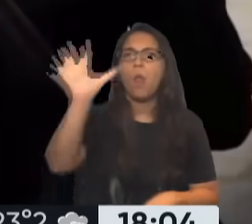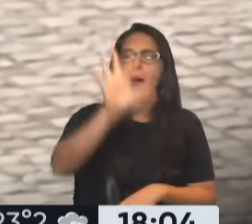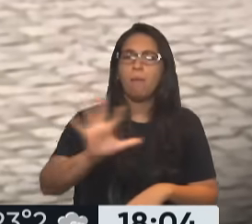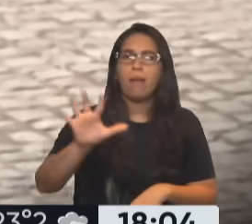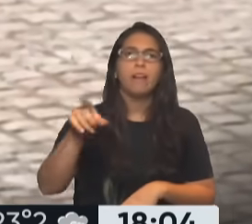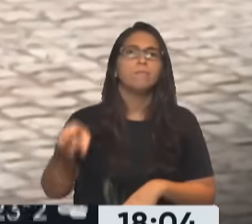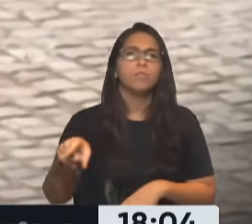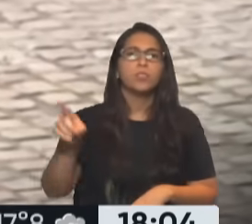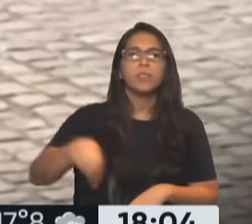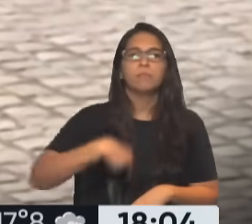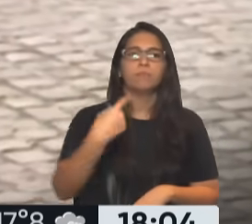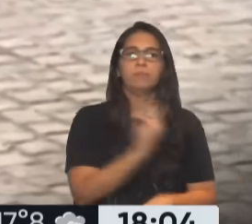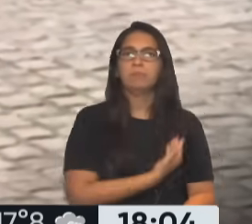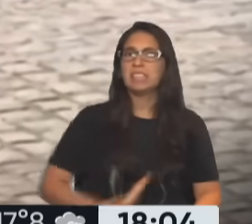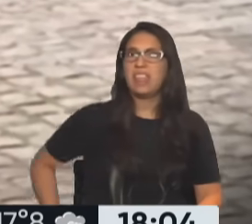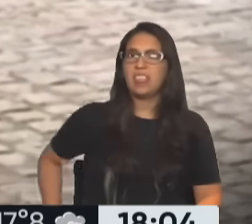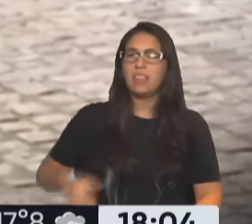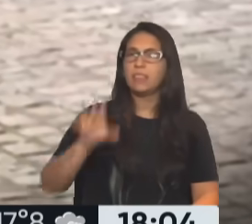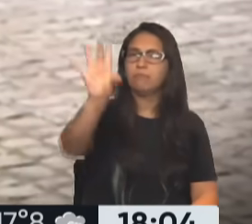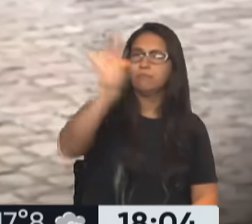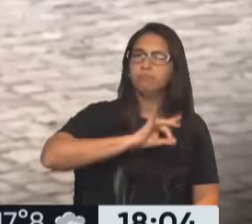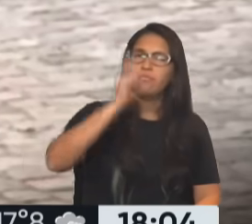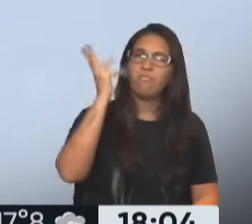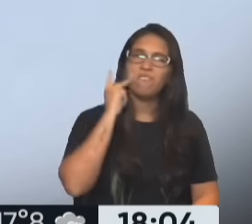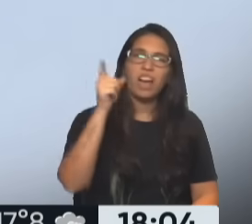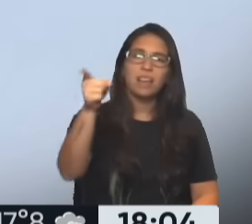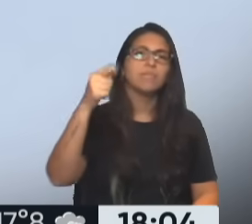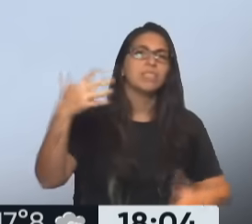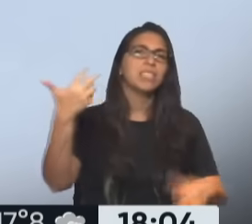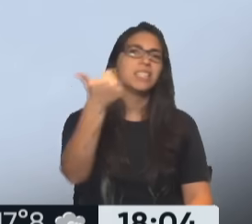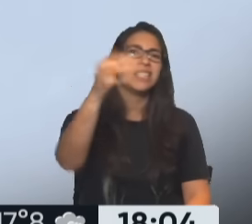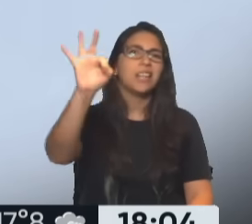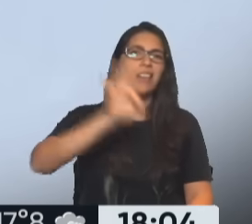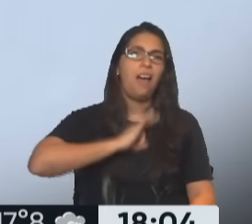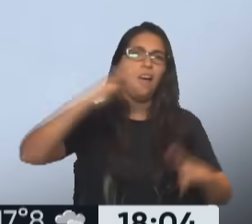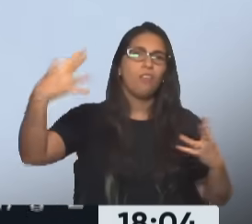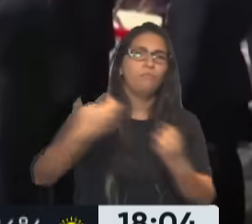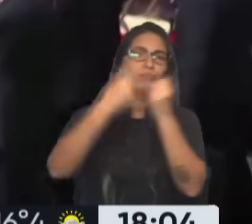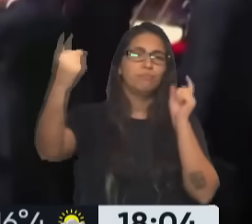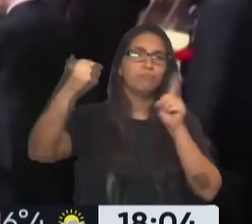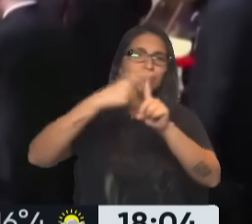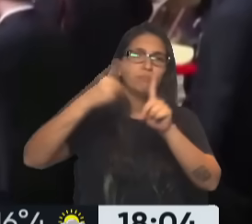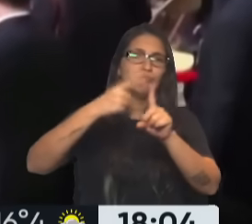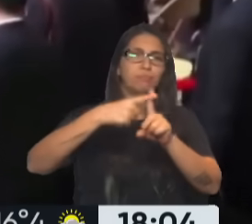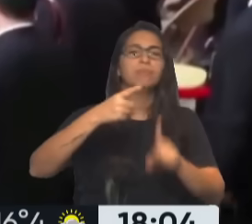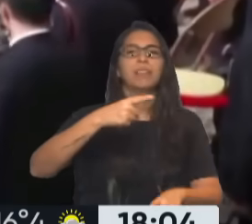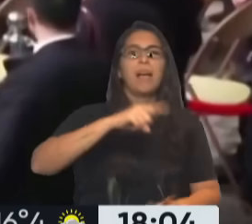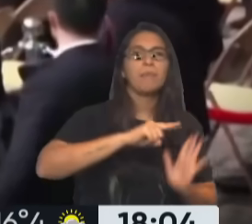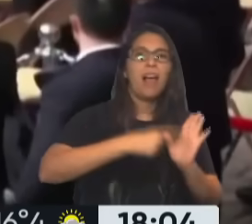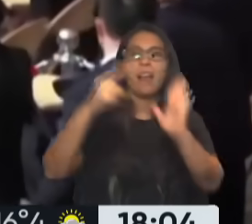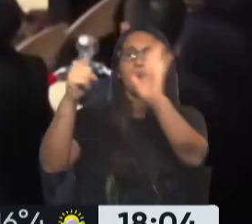el presidente Xi Jinping eligió a Francia al conmemorarse los 60 años de relaciones bilaterales entre París y Beijing, iniciadas